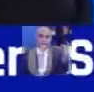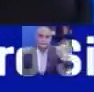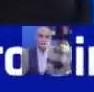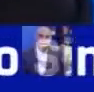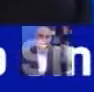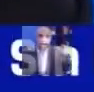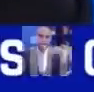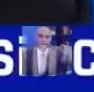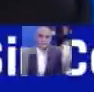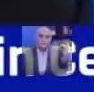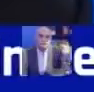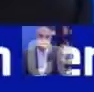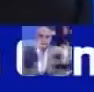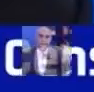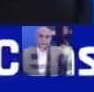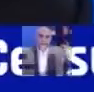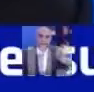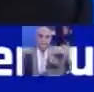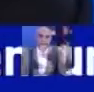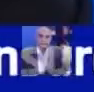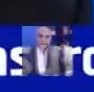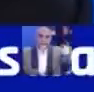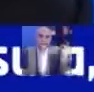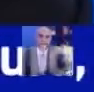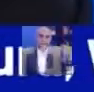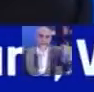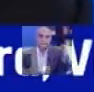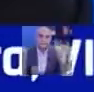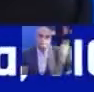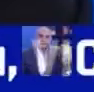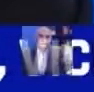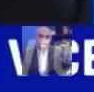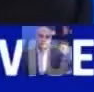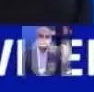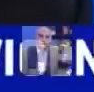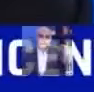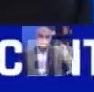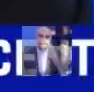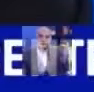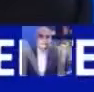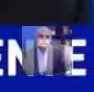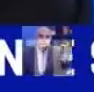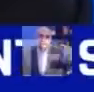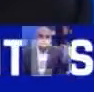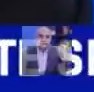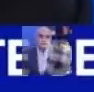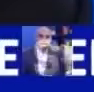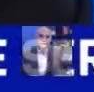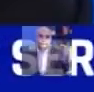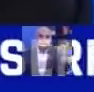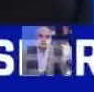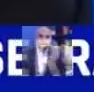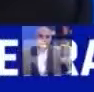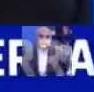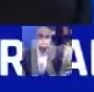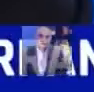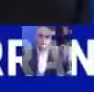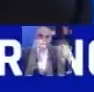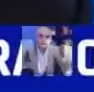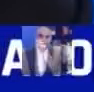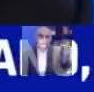López, que en 2016 recibió la nacionalidad española también por parte del gobierno de